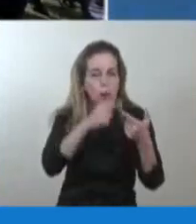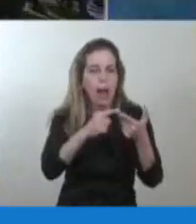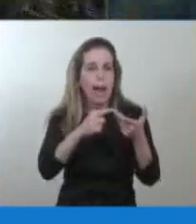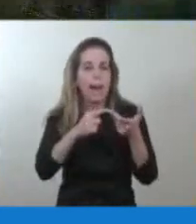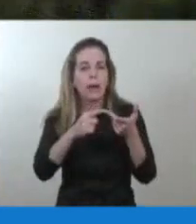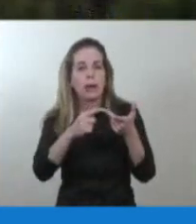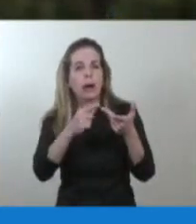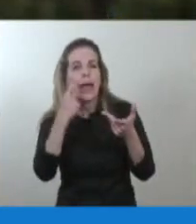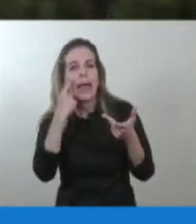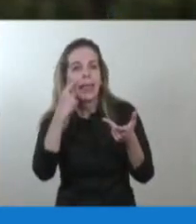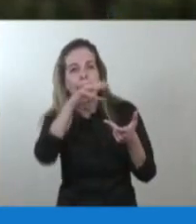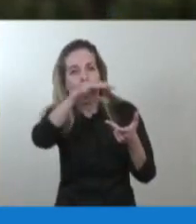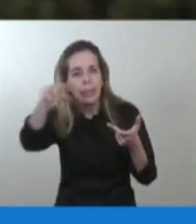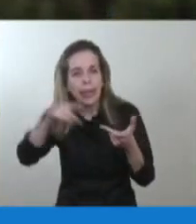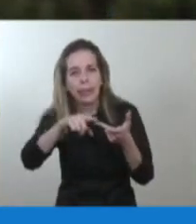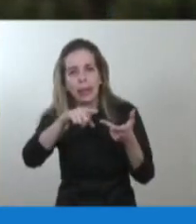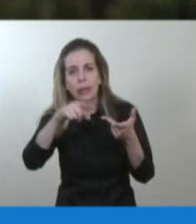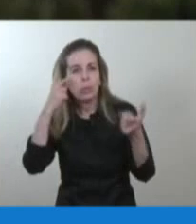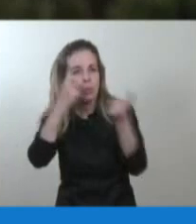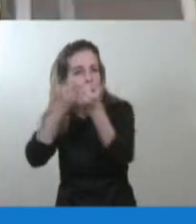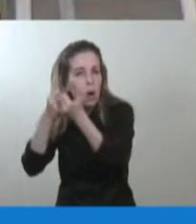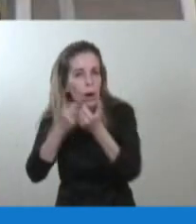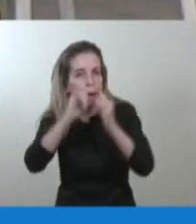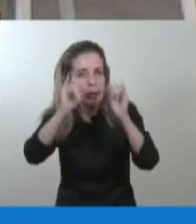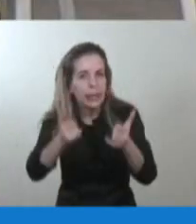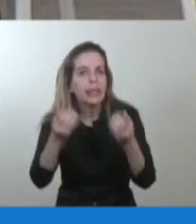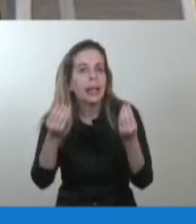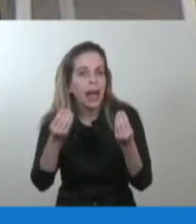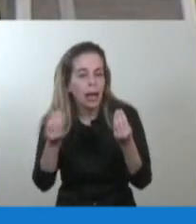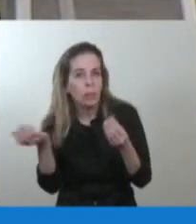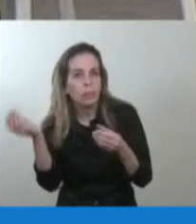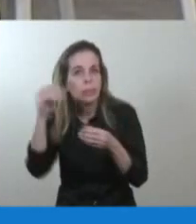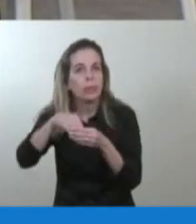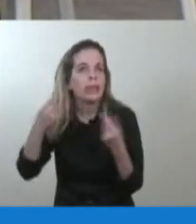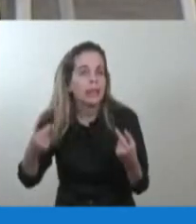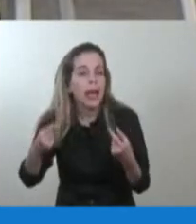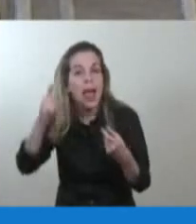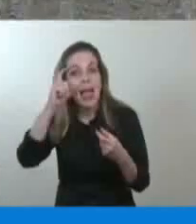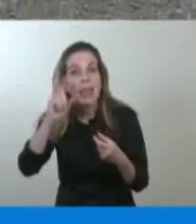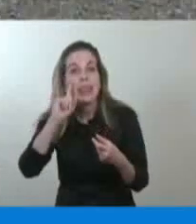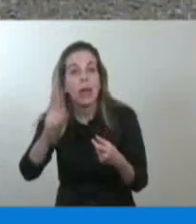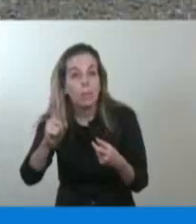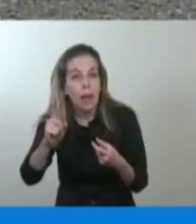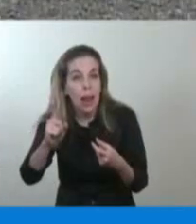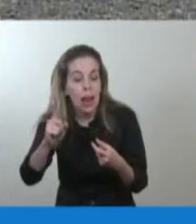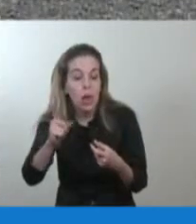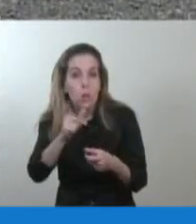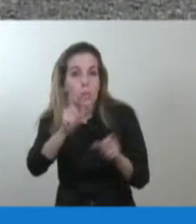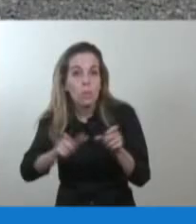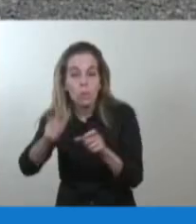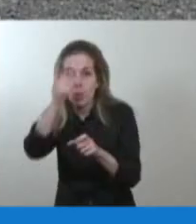con los intendentes de la provincia la incorporación de 10.000 nuevos agentes